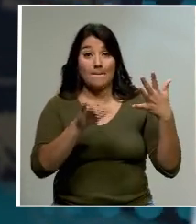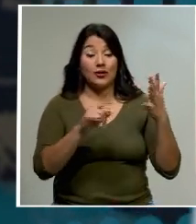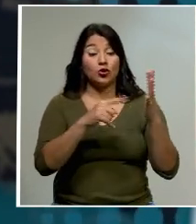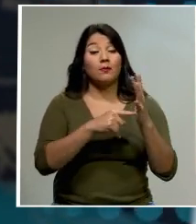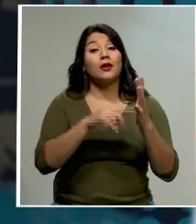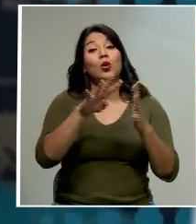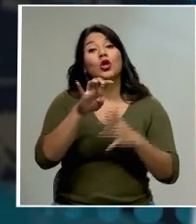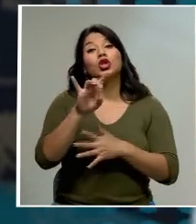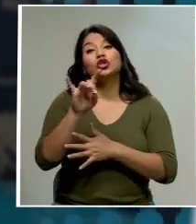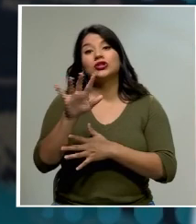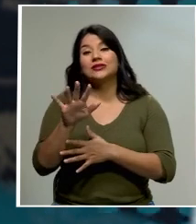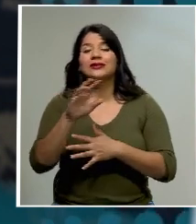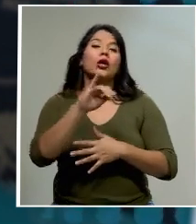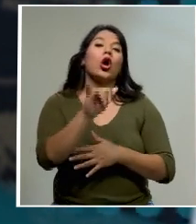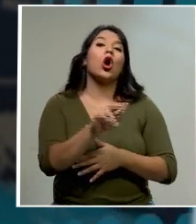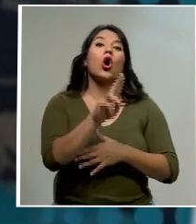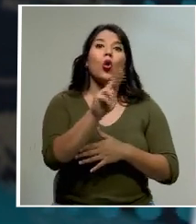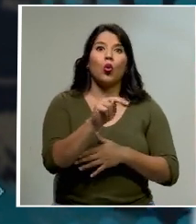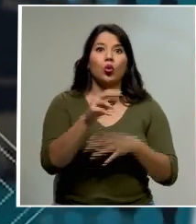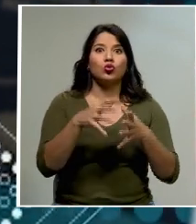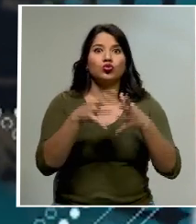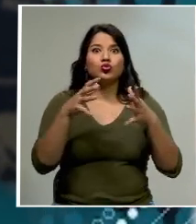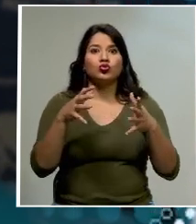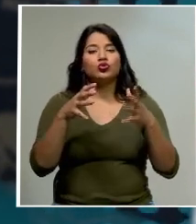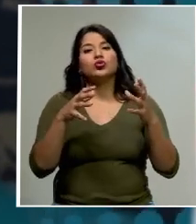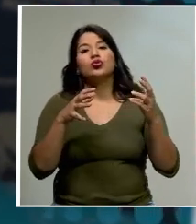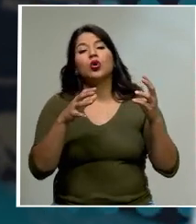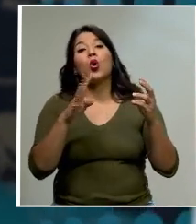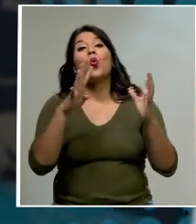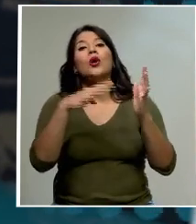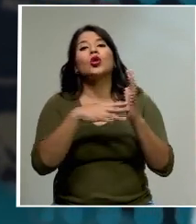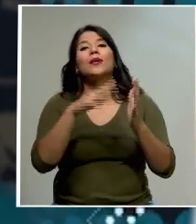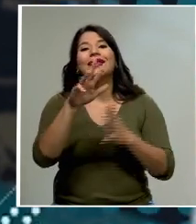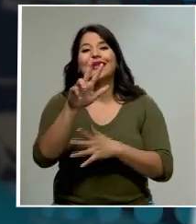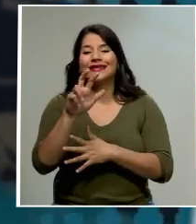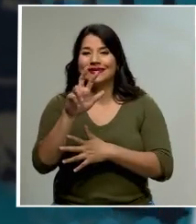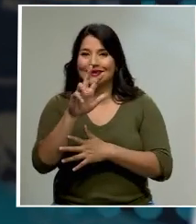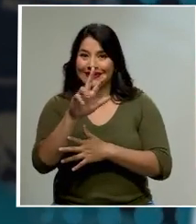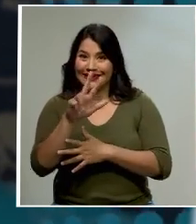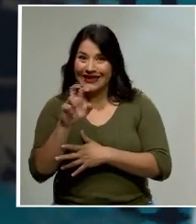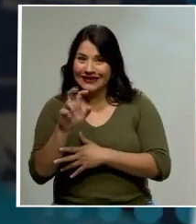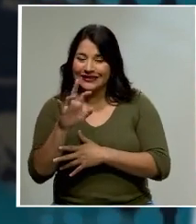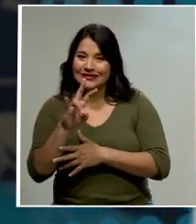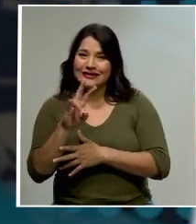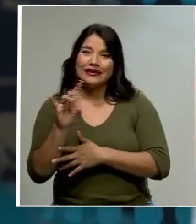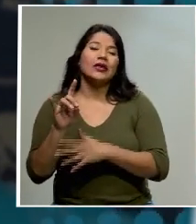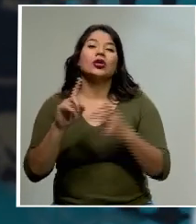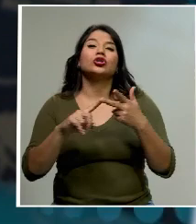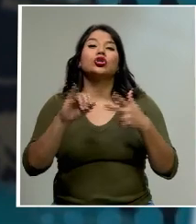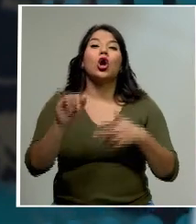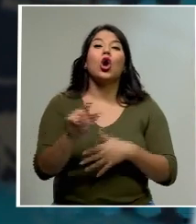1,485. En junio, incrementó a 4,378. Y para julio fueron